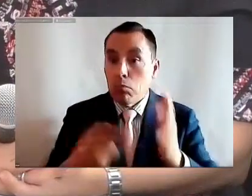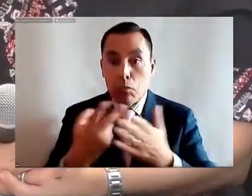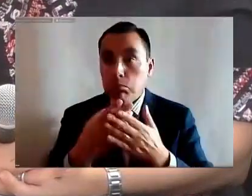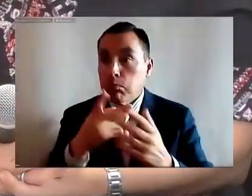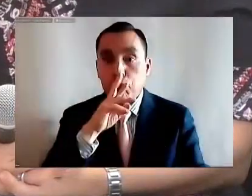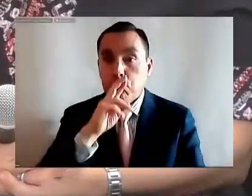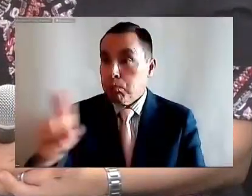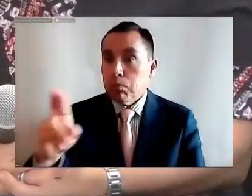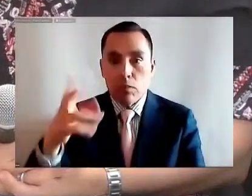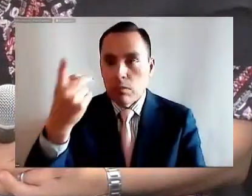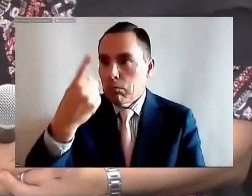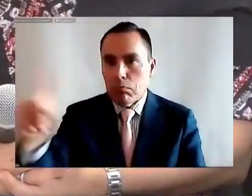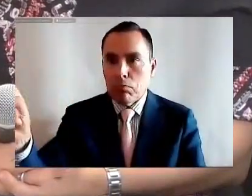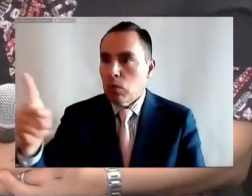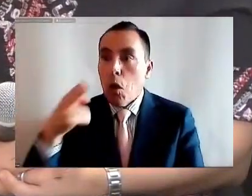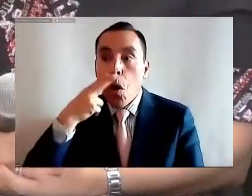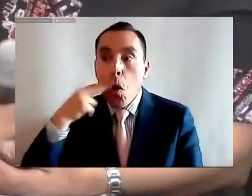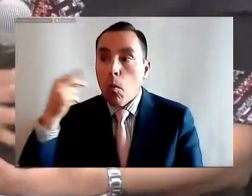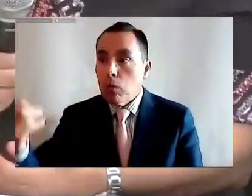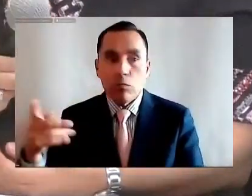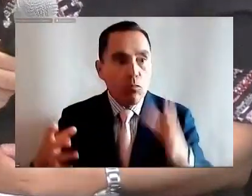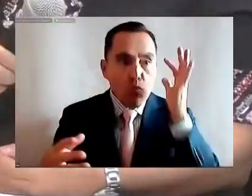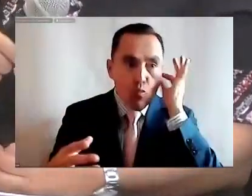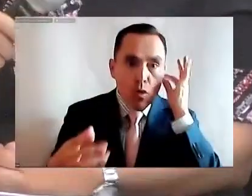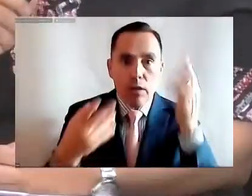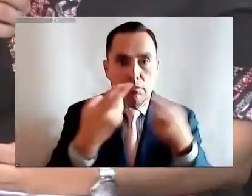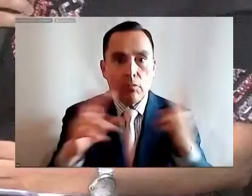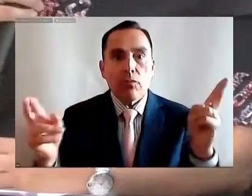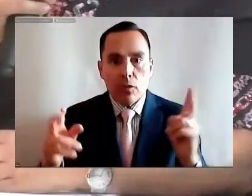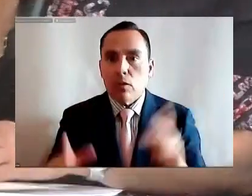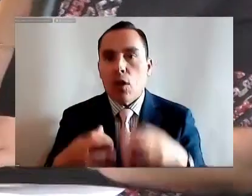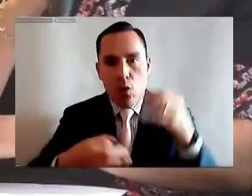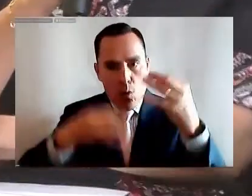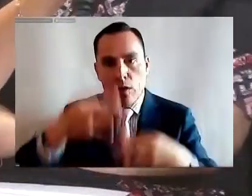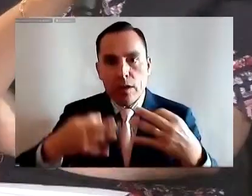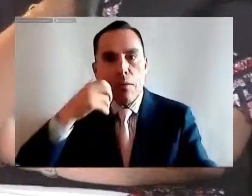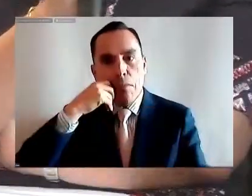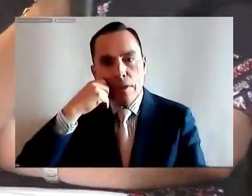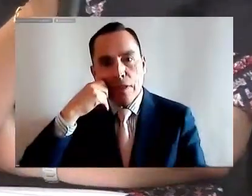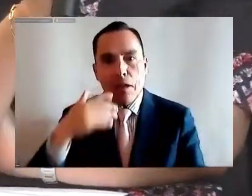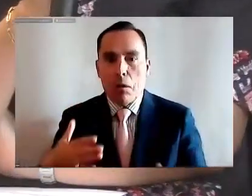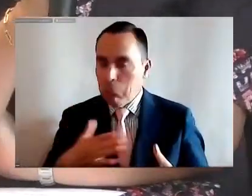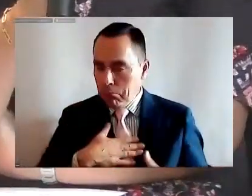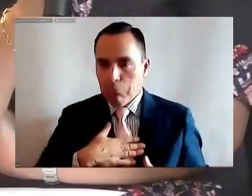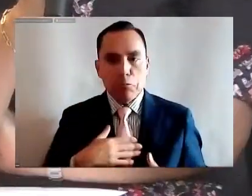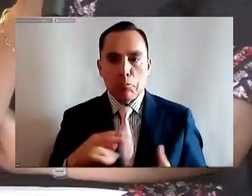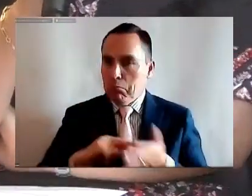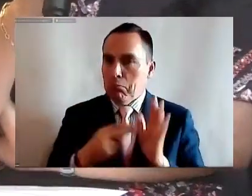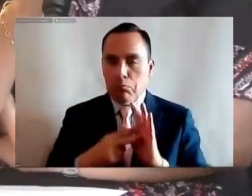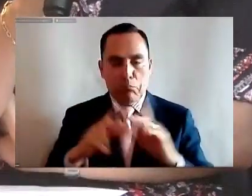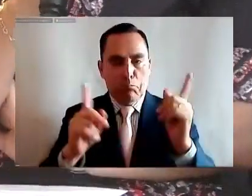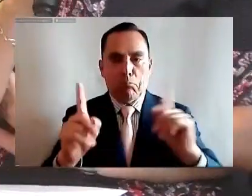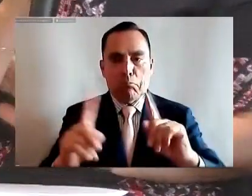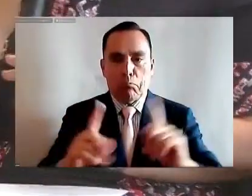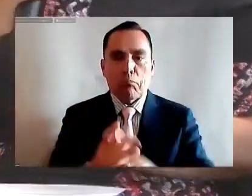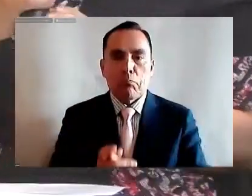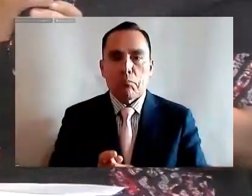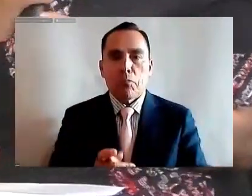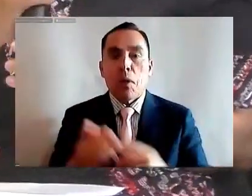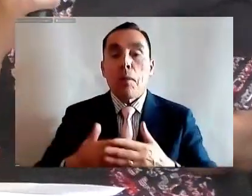aplican a un hombre o a una mujer, bueno, que haya justicia material. A mí no me sí, parece sí. Un problema. Pero más allá, yo creo